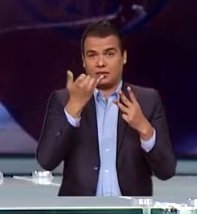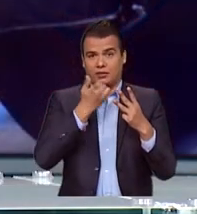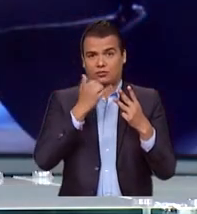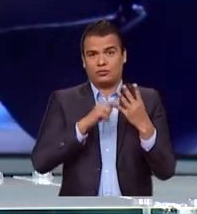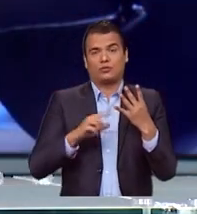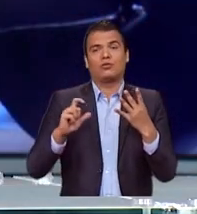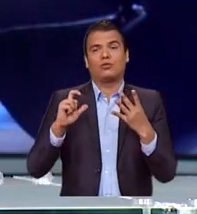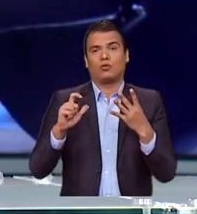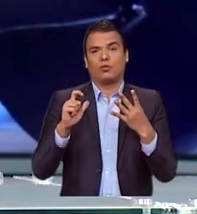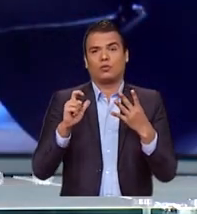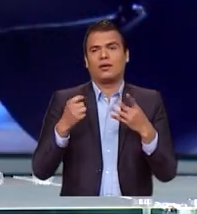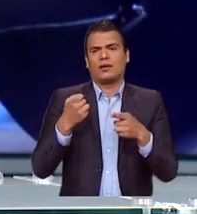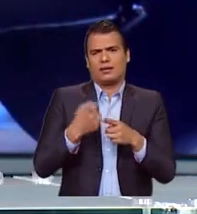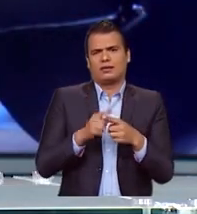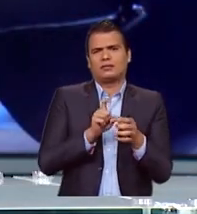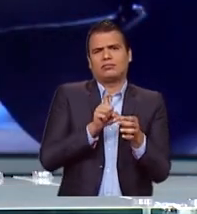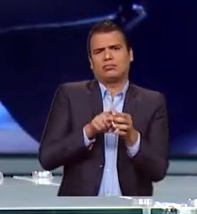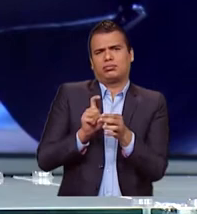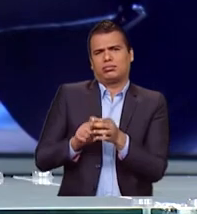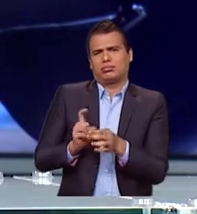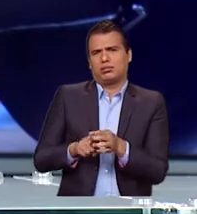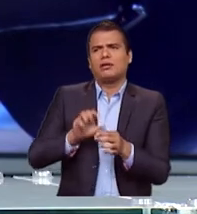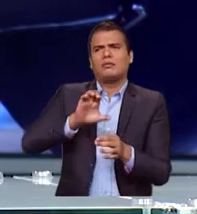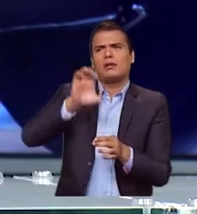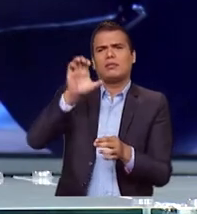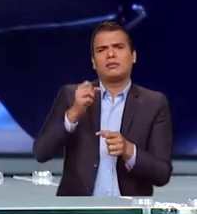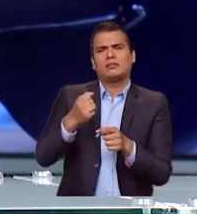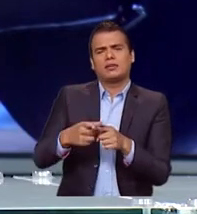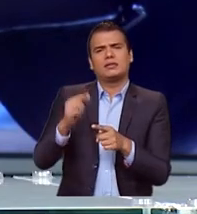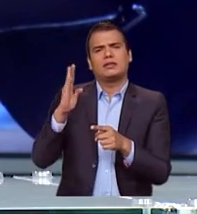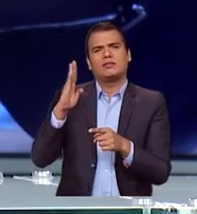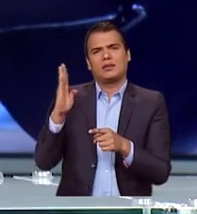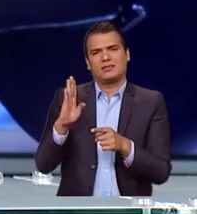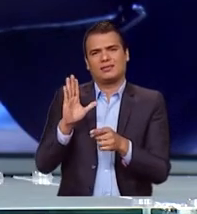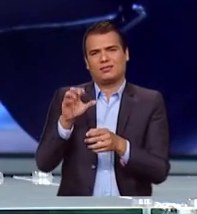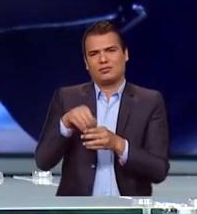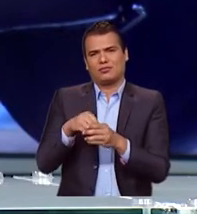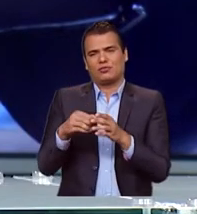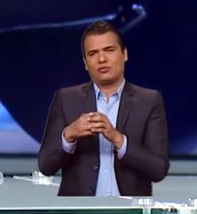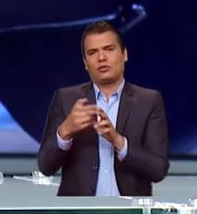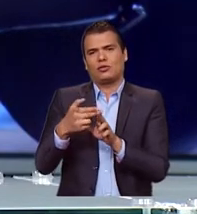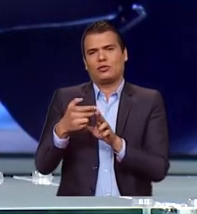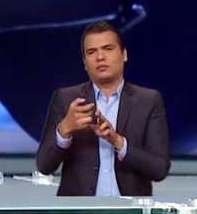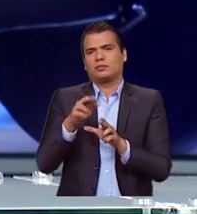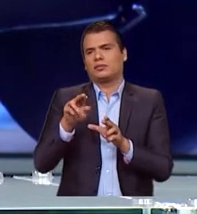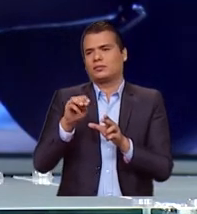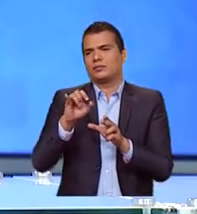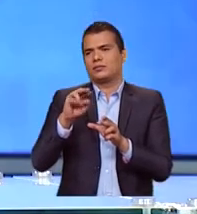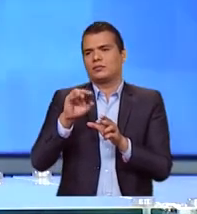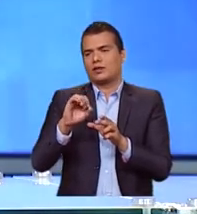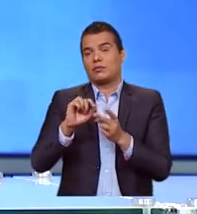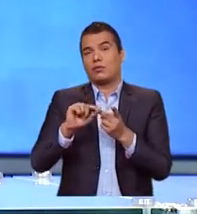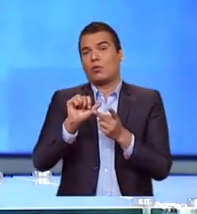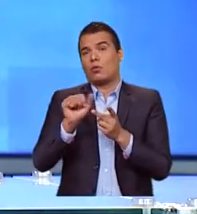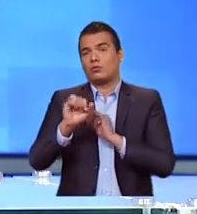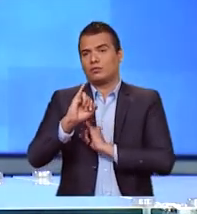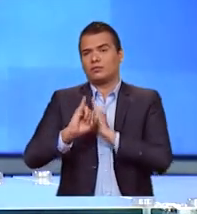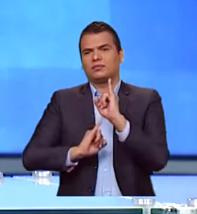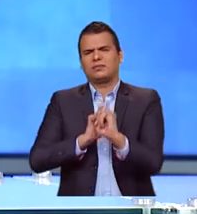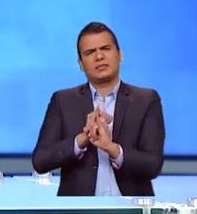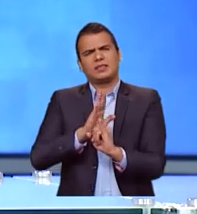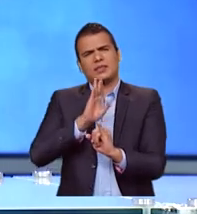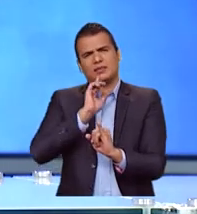Cúcuta Deportivo. Y en el exterior estuvo en Brasil con Gremio de Porto Alegre e Internacional, con quien salió campeón. Nuestro invitado